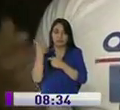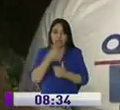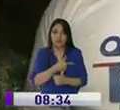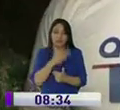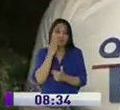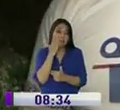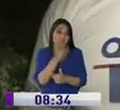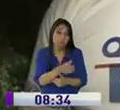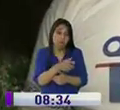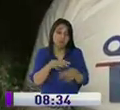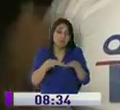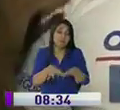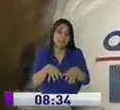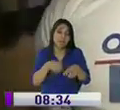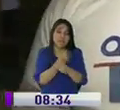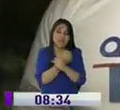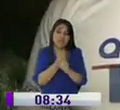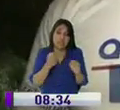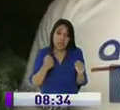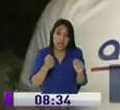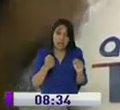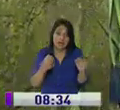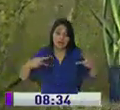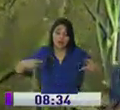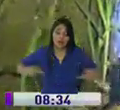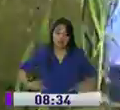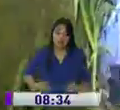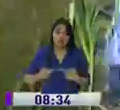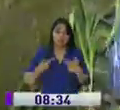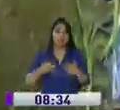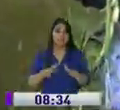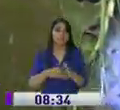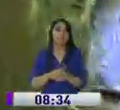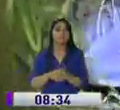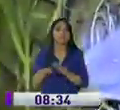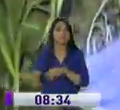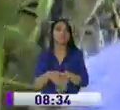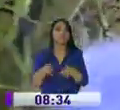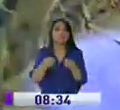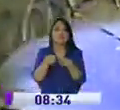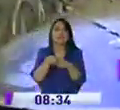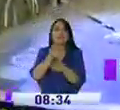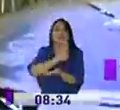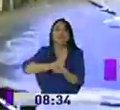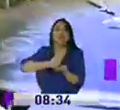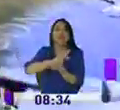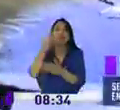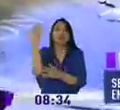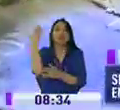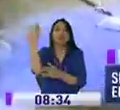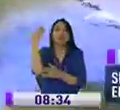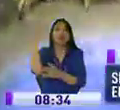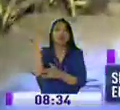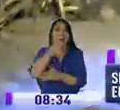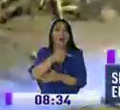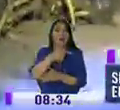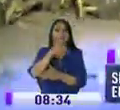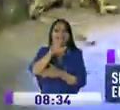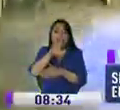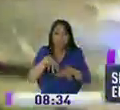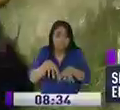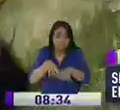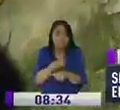se rescata, se esteriliza. Un hecho similar ocurrió en el barrio Marta Bucaram de Roldós, donde se rescató a